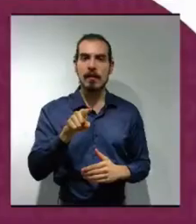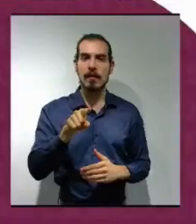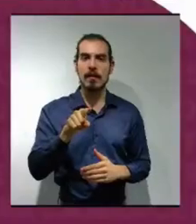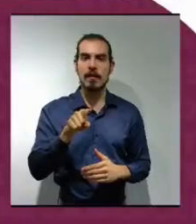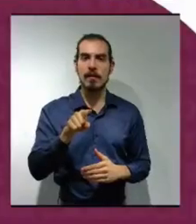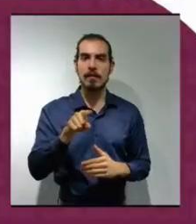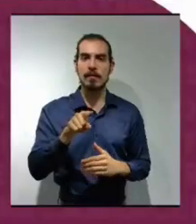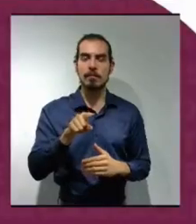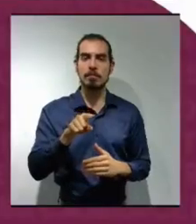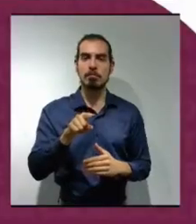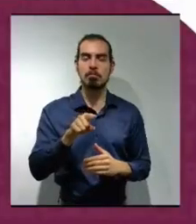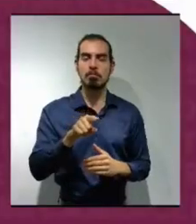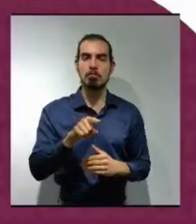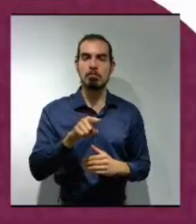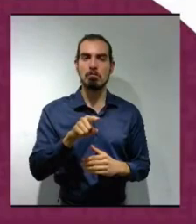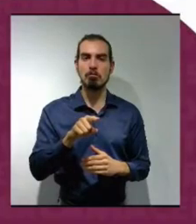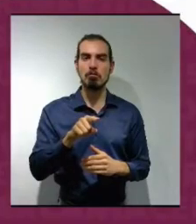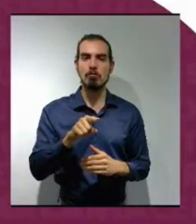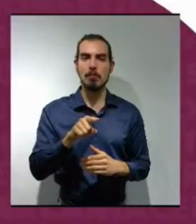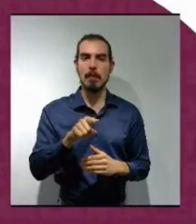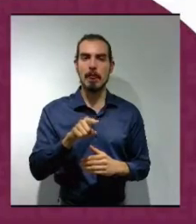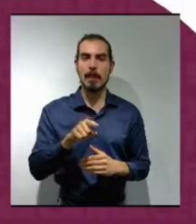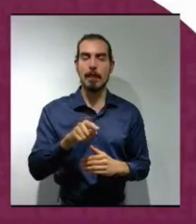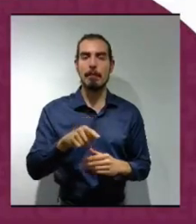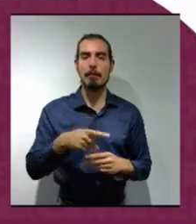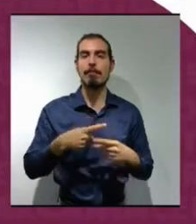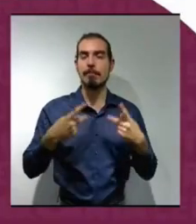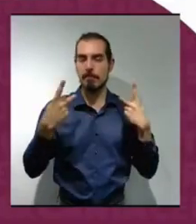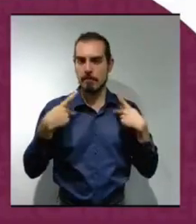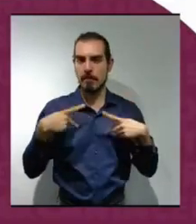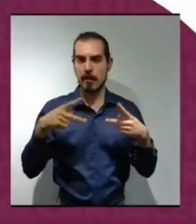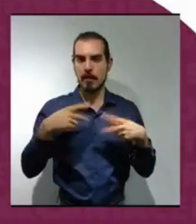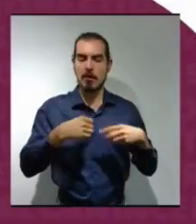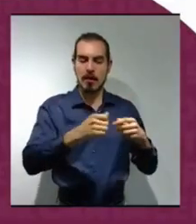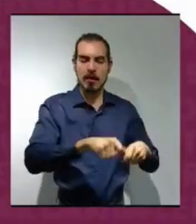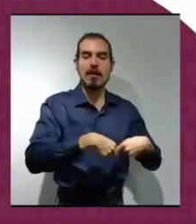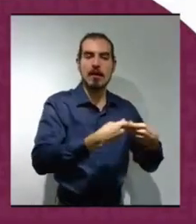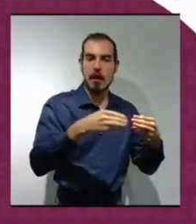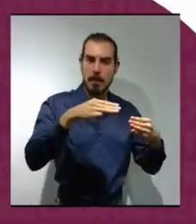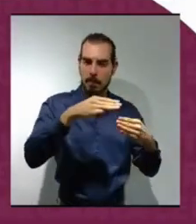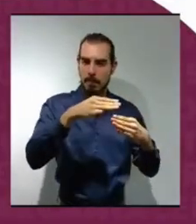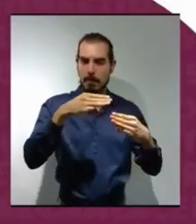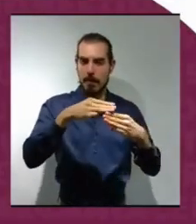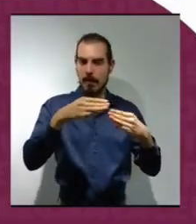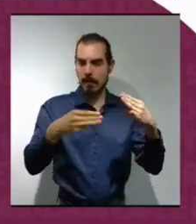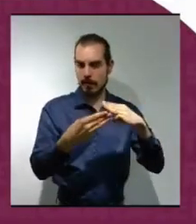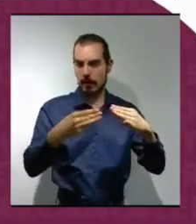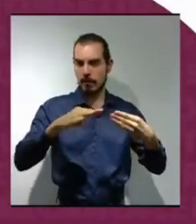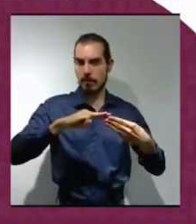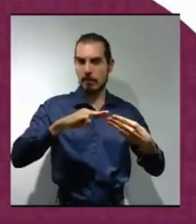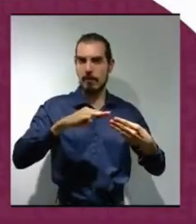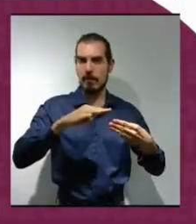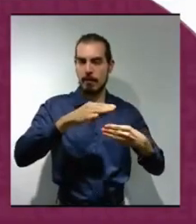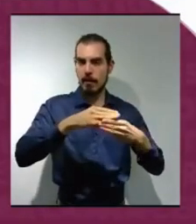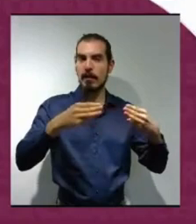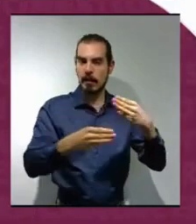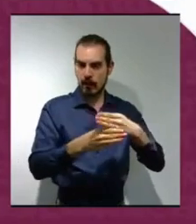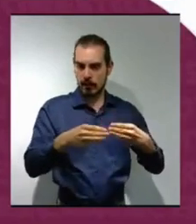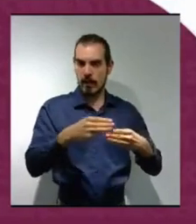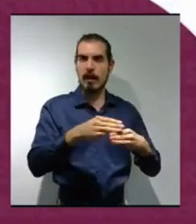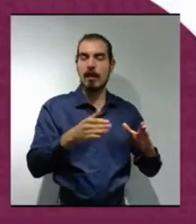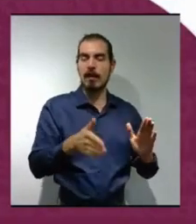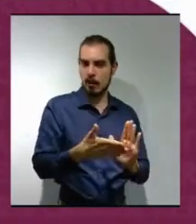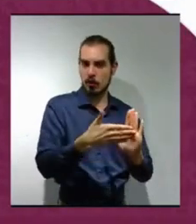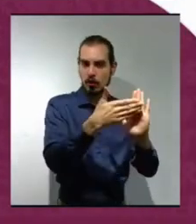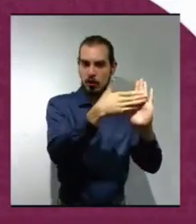de proveedores de materiales para la construcción, y bien, también vamos a tener la participación de los tres